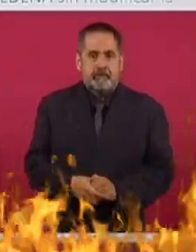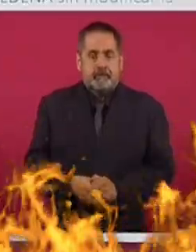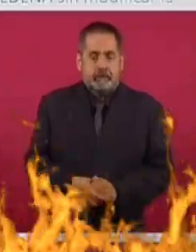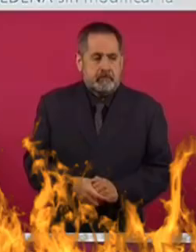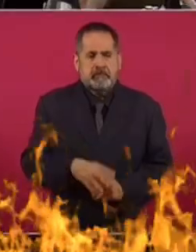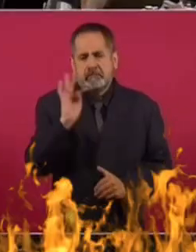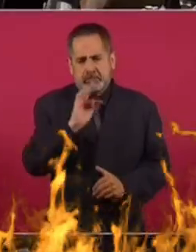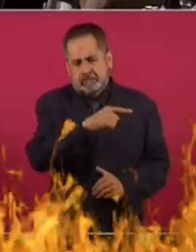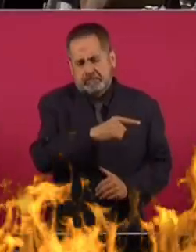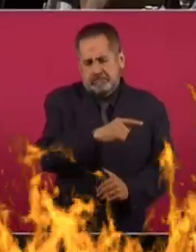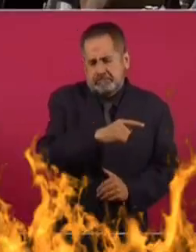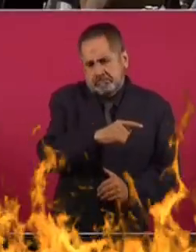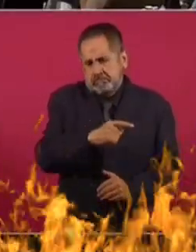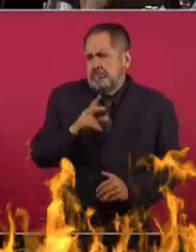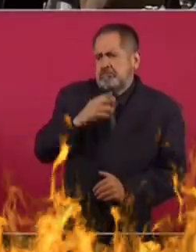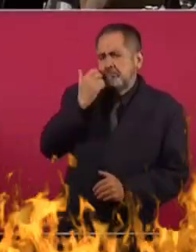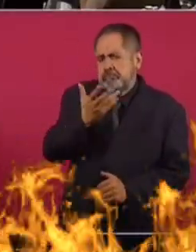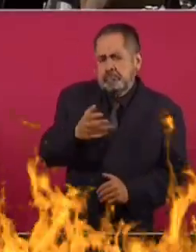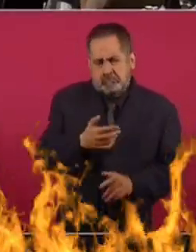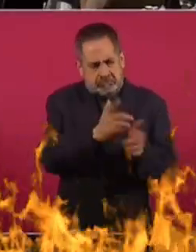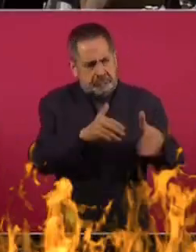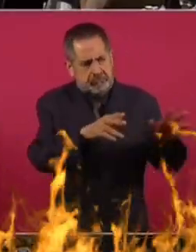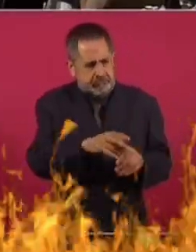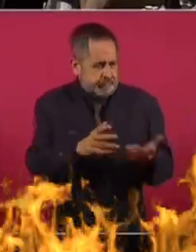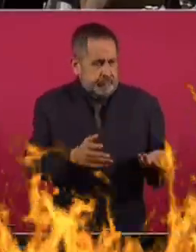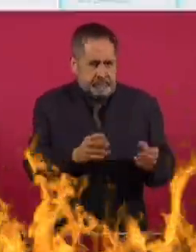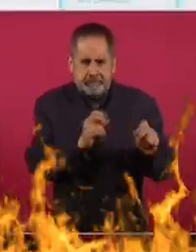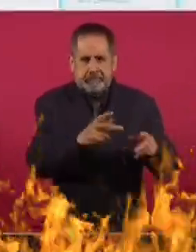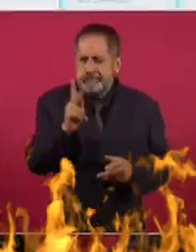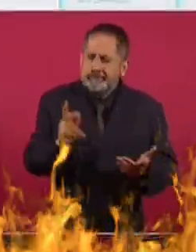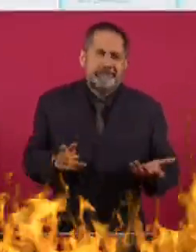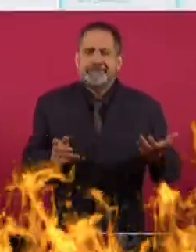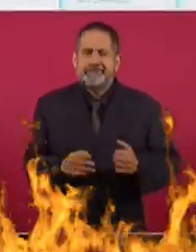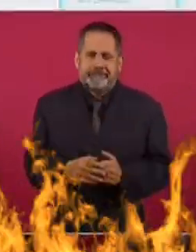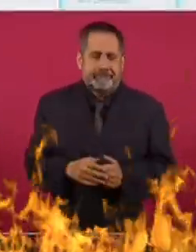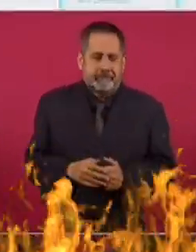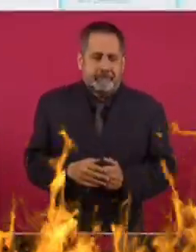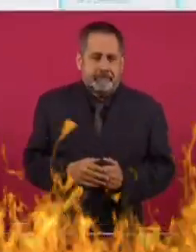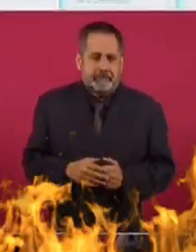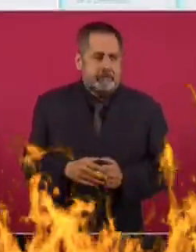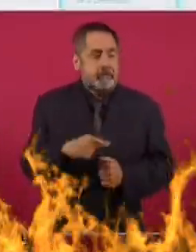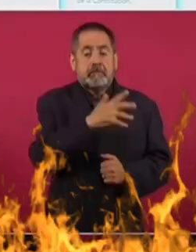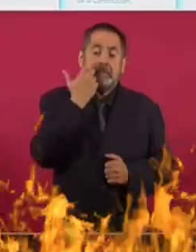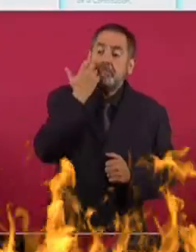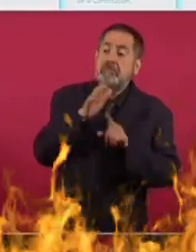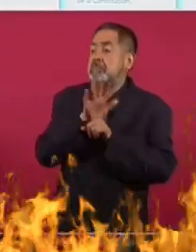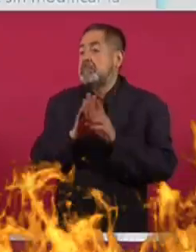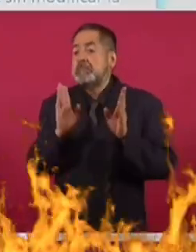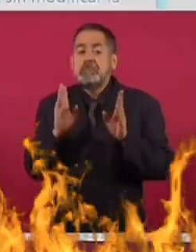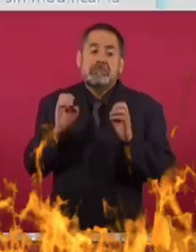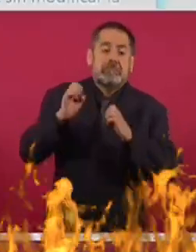Y pueden no hacerlo, nomás son libres, pero que no quieran engañar